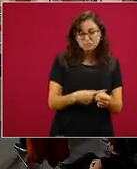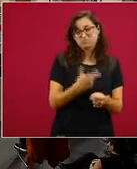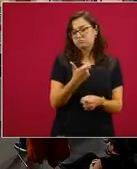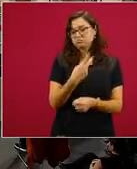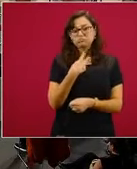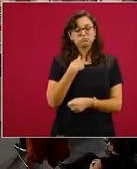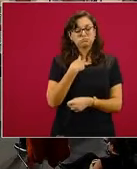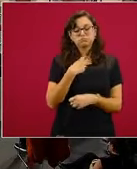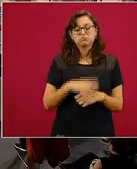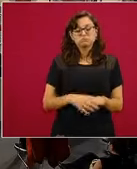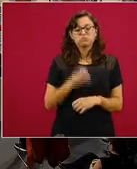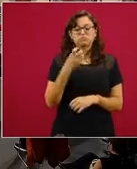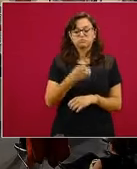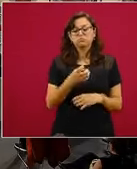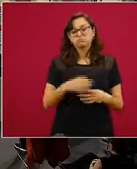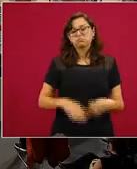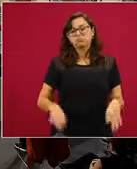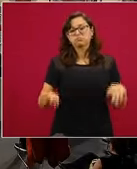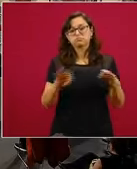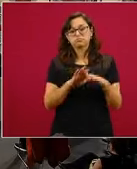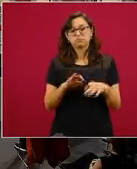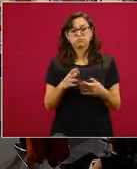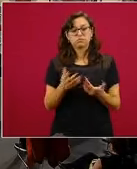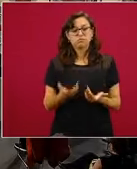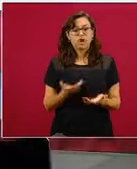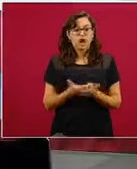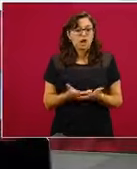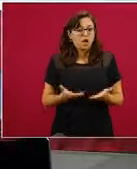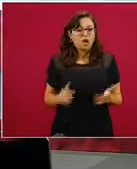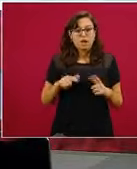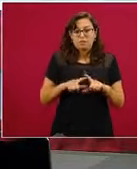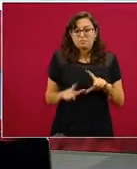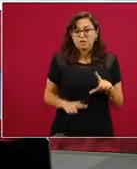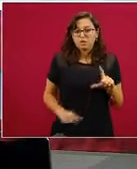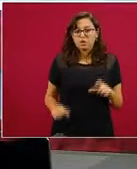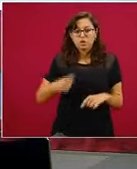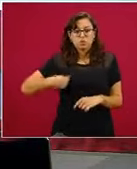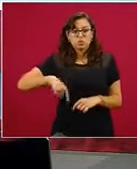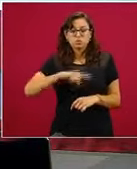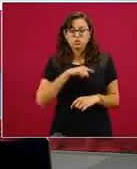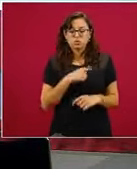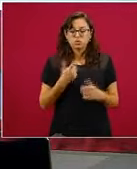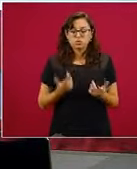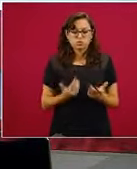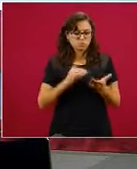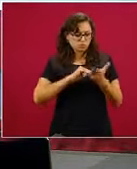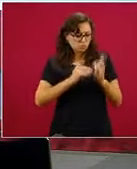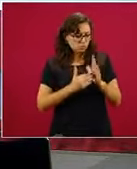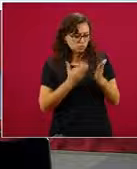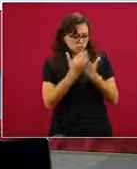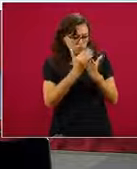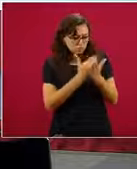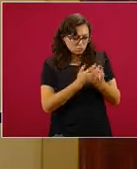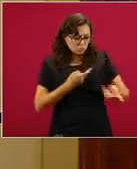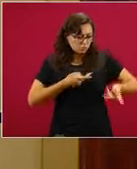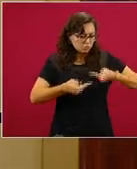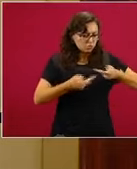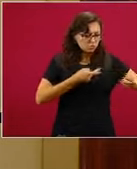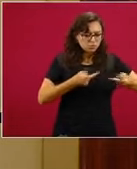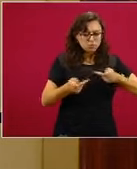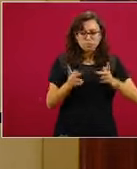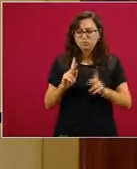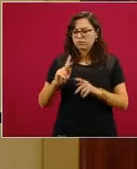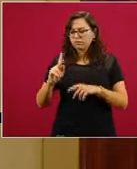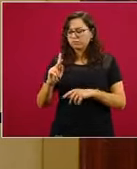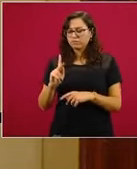que tocar. Y bueno, en México, ¿cómo estamos alineando estas estrategias y estos indicadores a nuestro